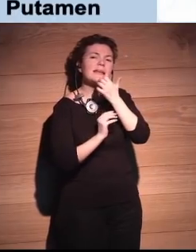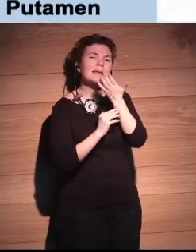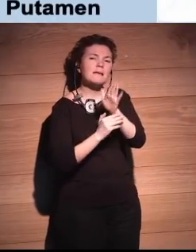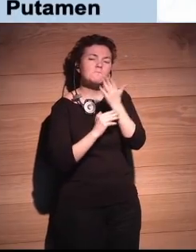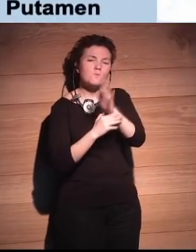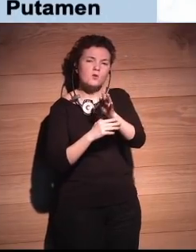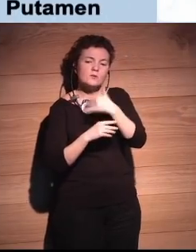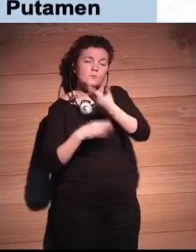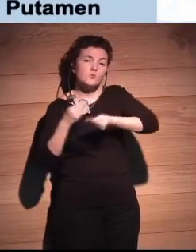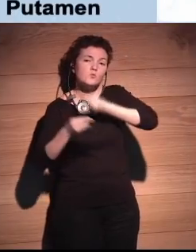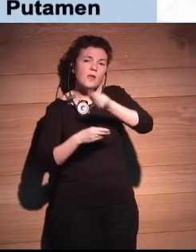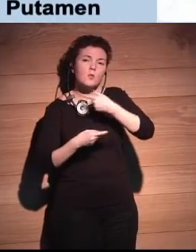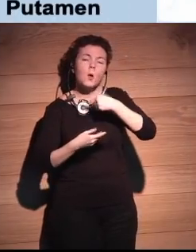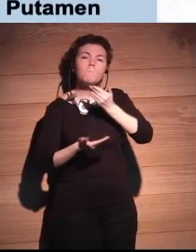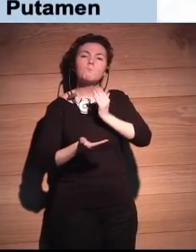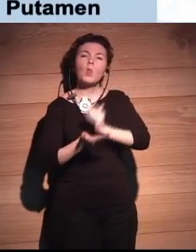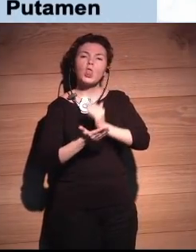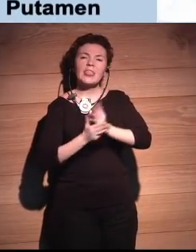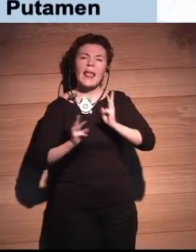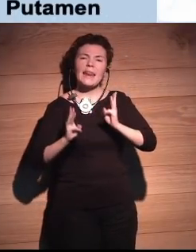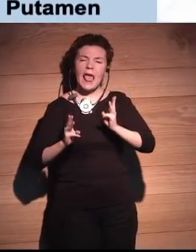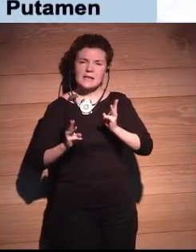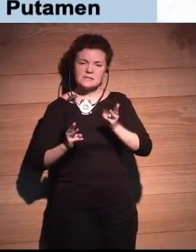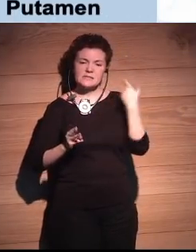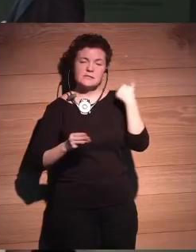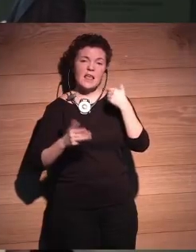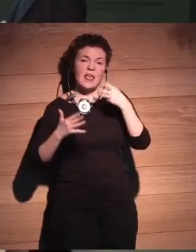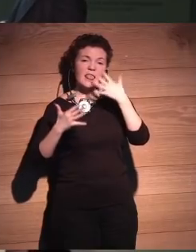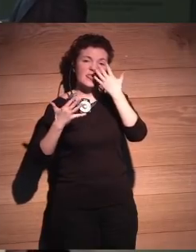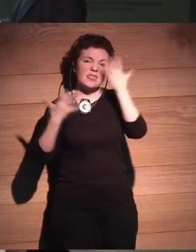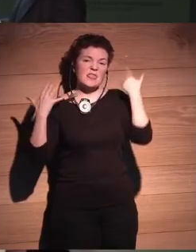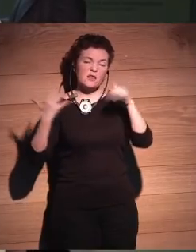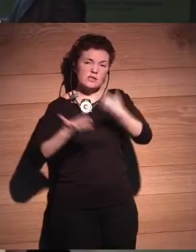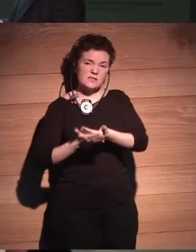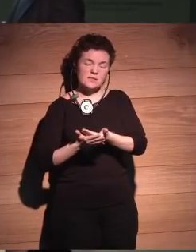que hemos estado utilizando proteínas en la última década,